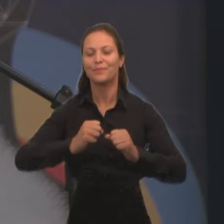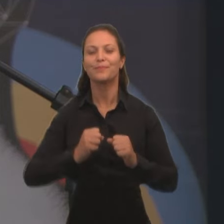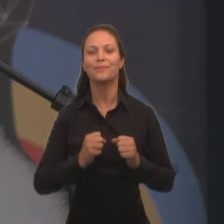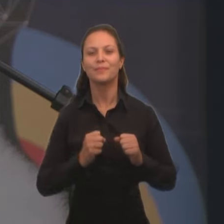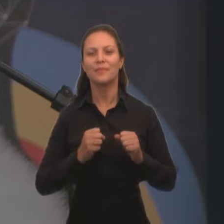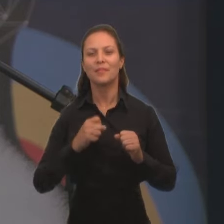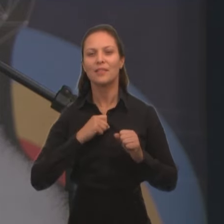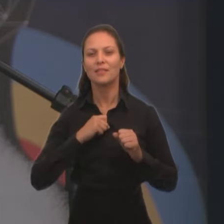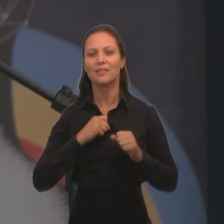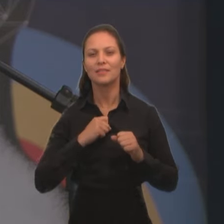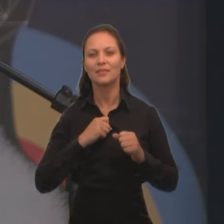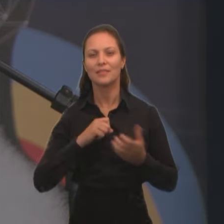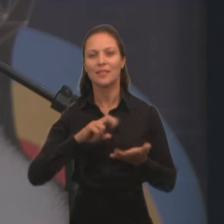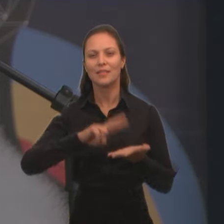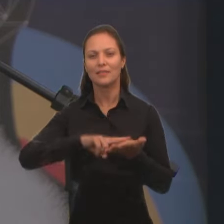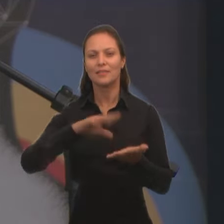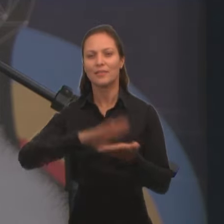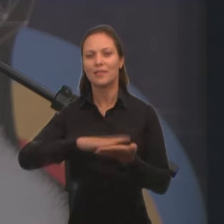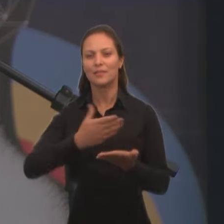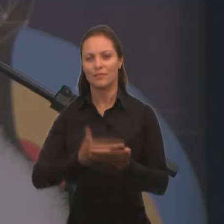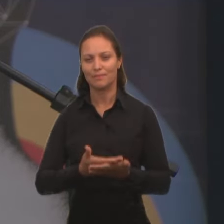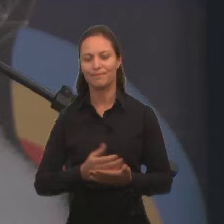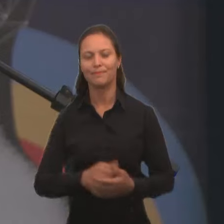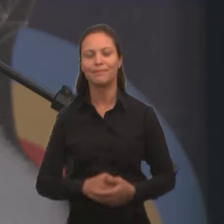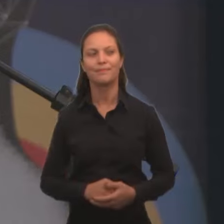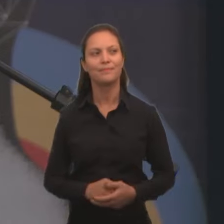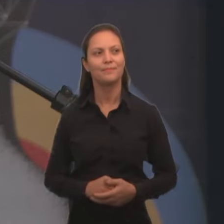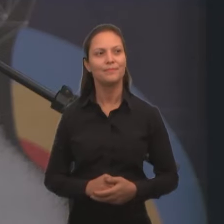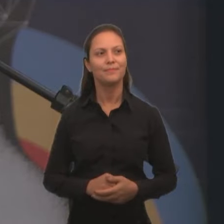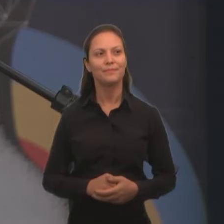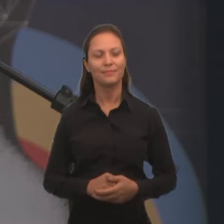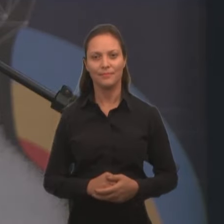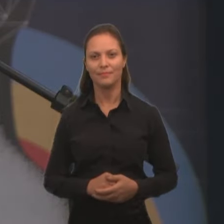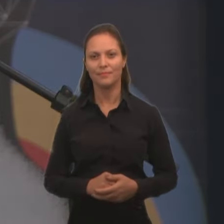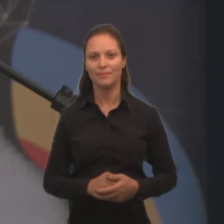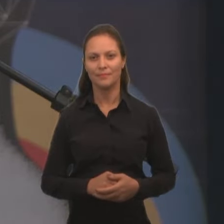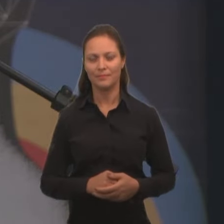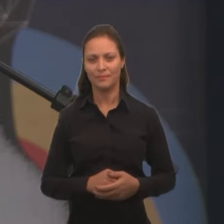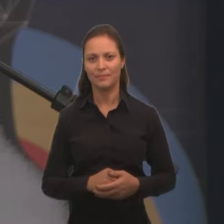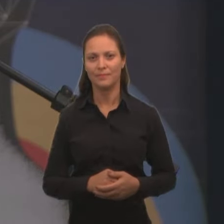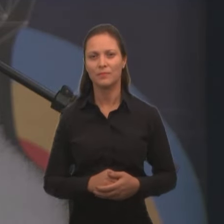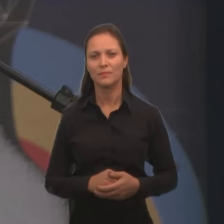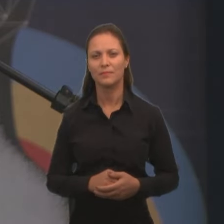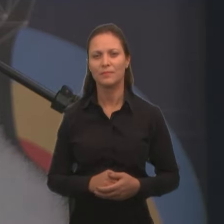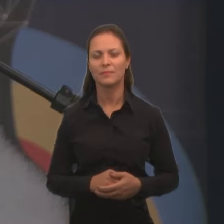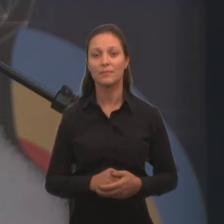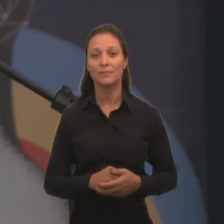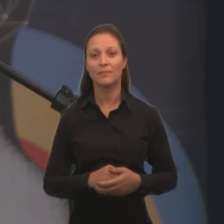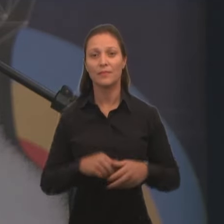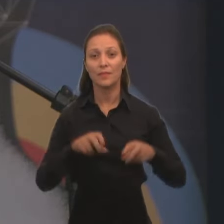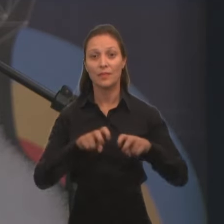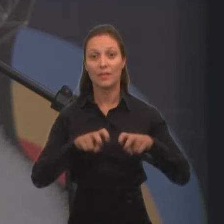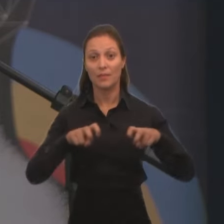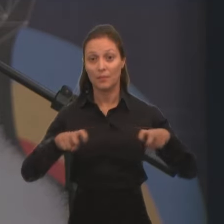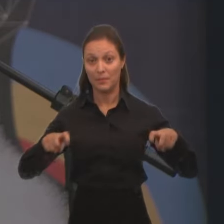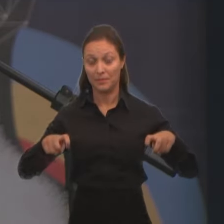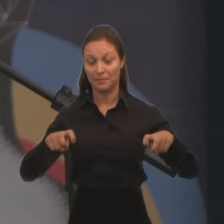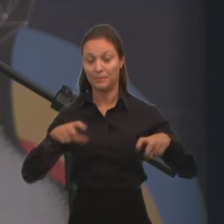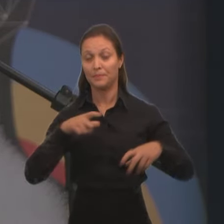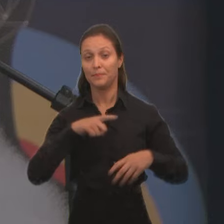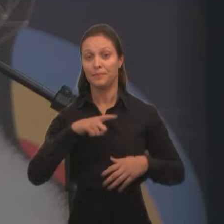deseen, están los radios receptores de traducción. Componen la mesa de honor